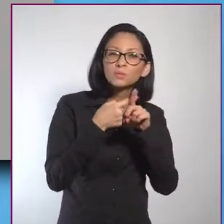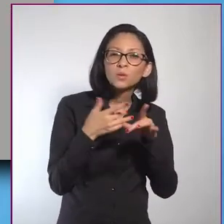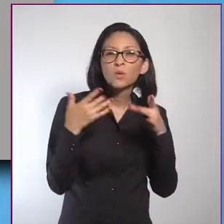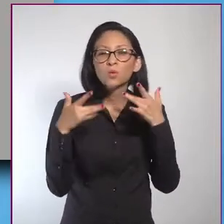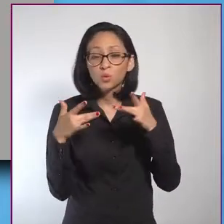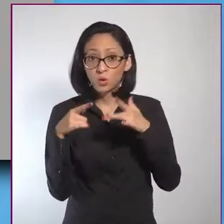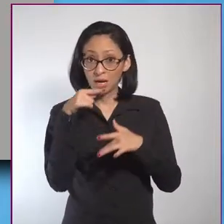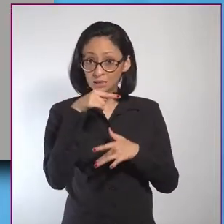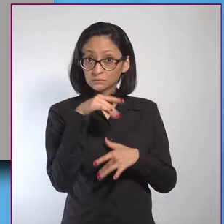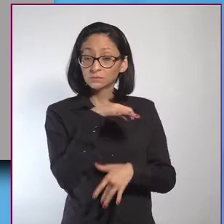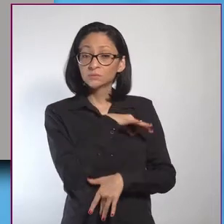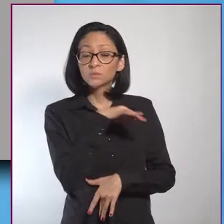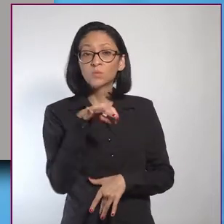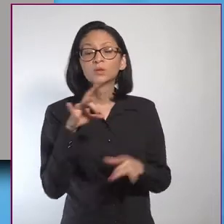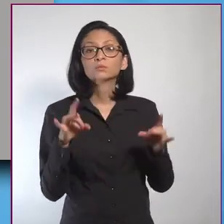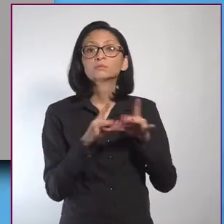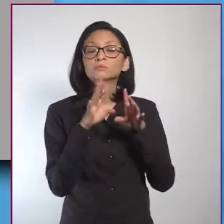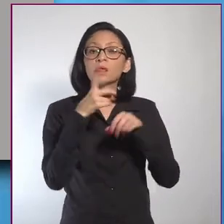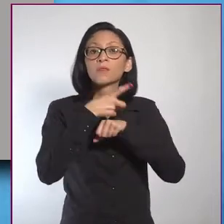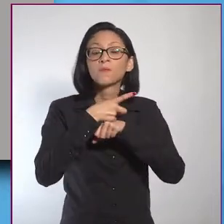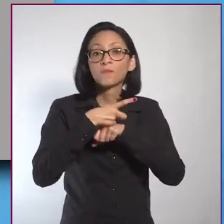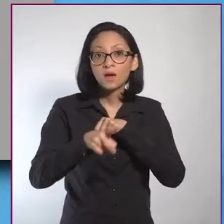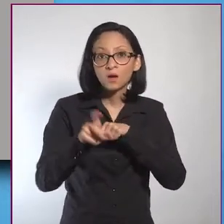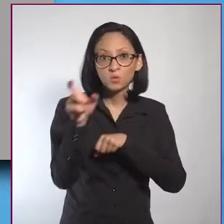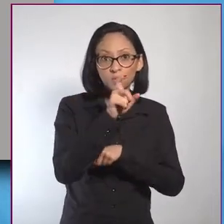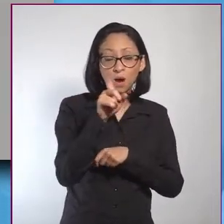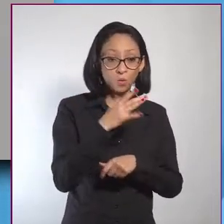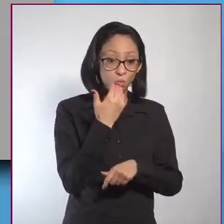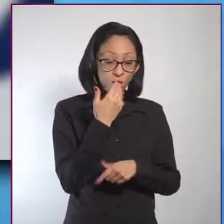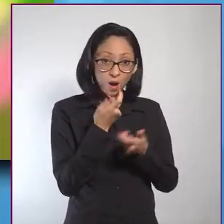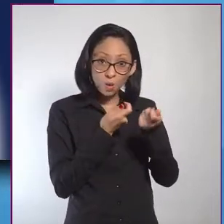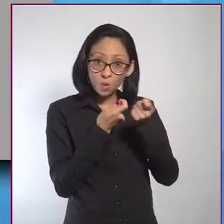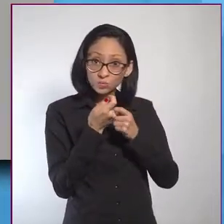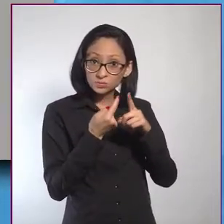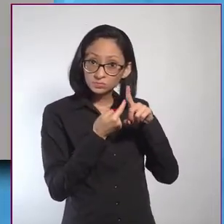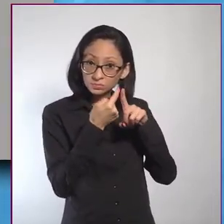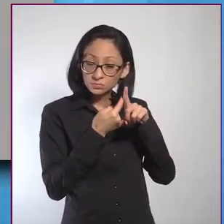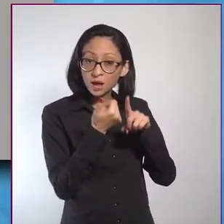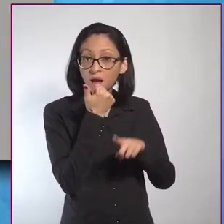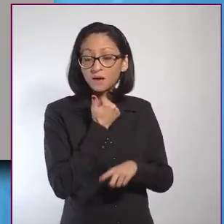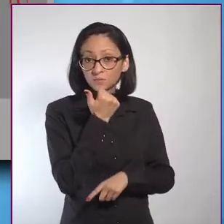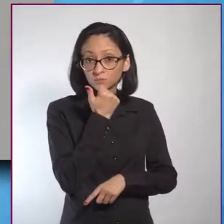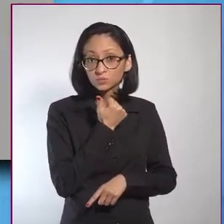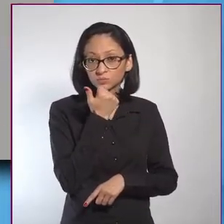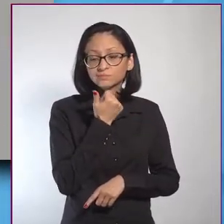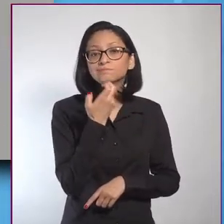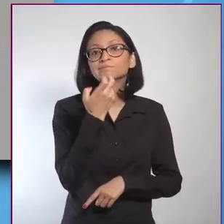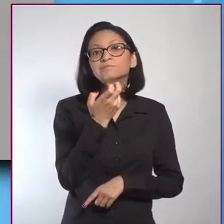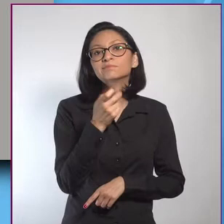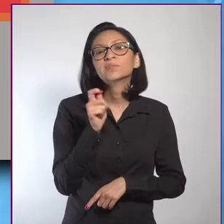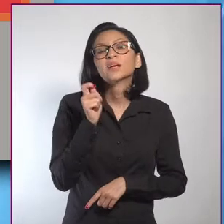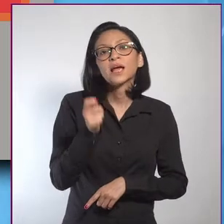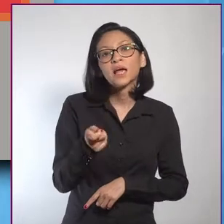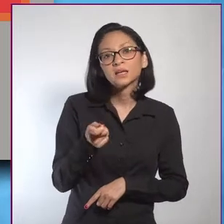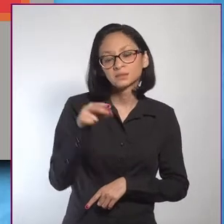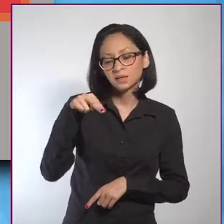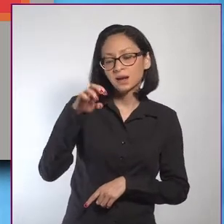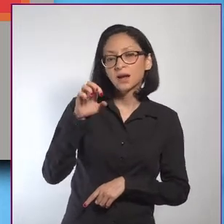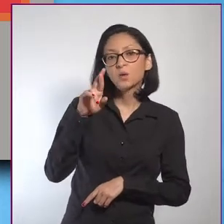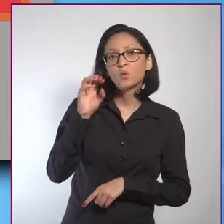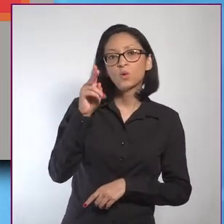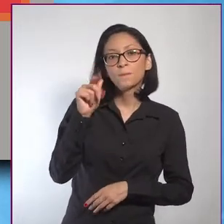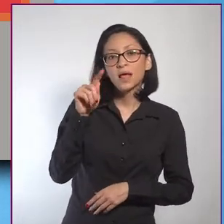puede presentarse daño si no se controlan las cifras de glucosa de manera adecuada y esto se conoce como